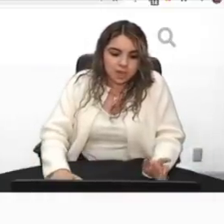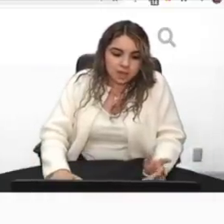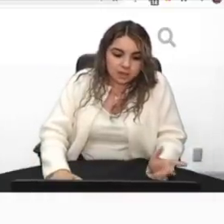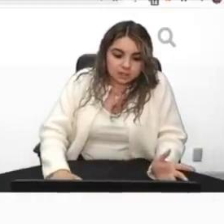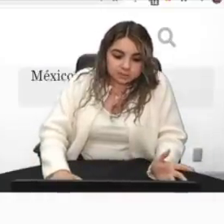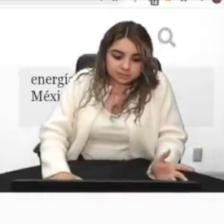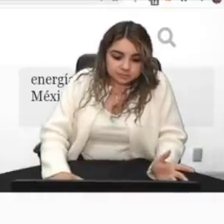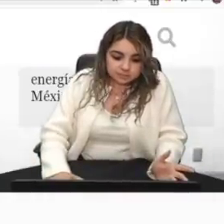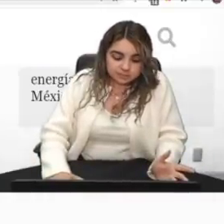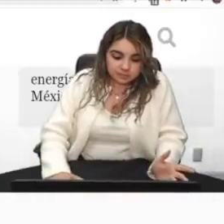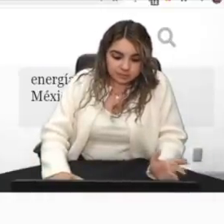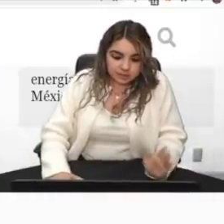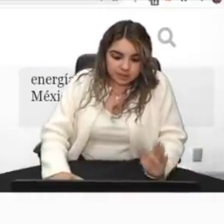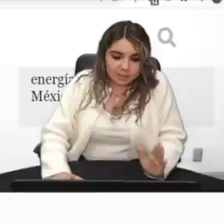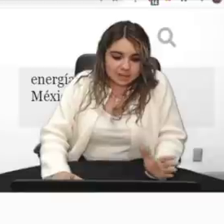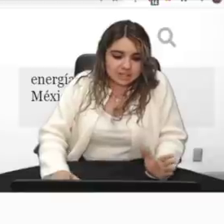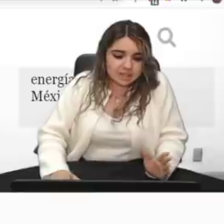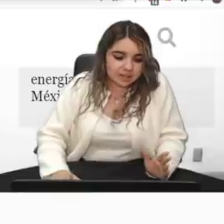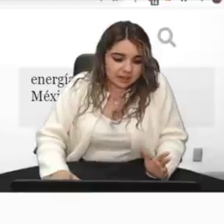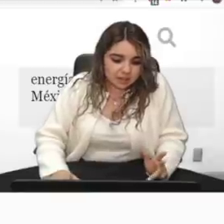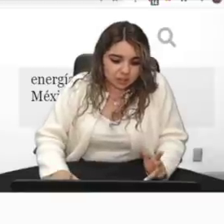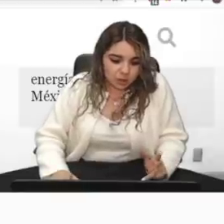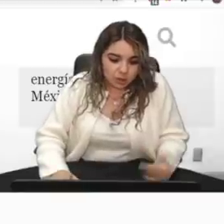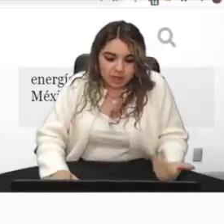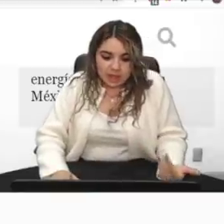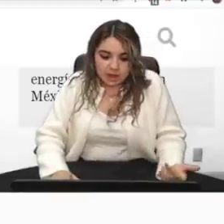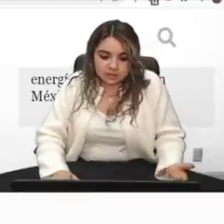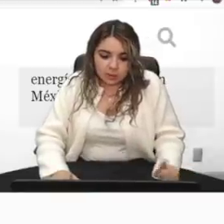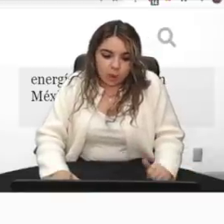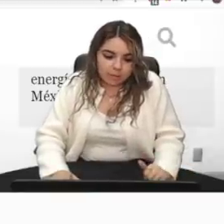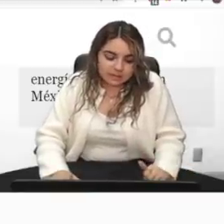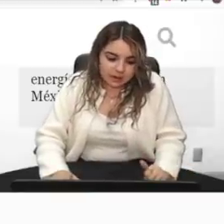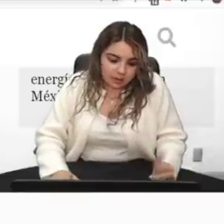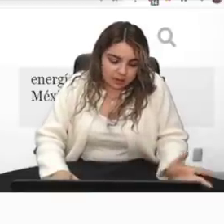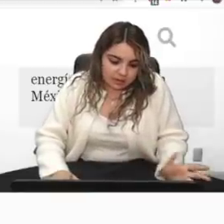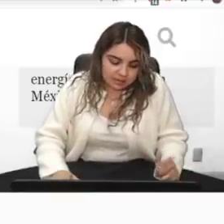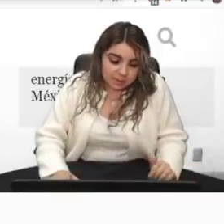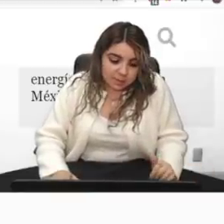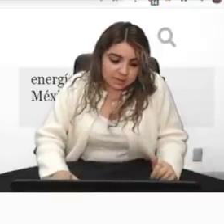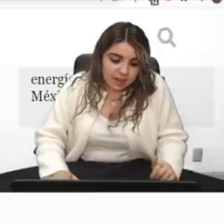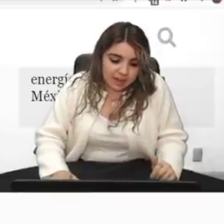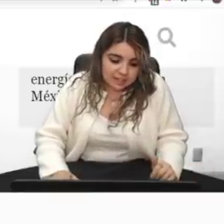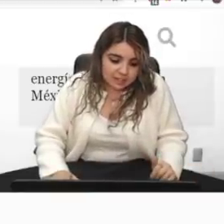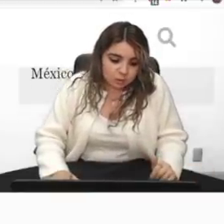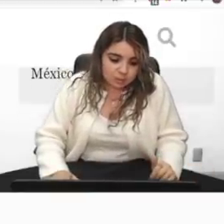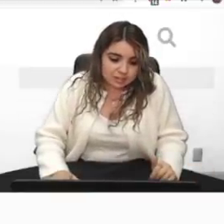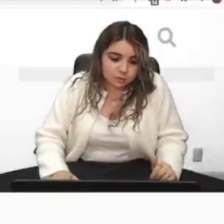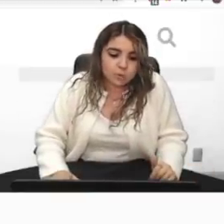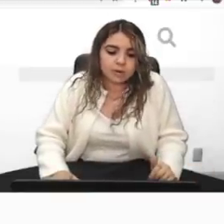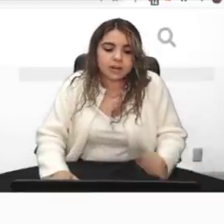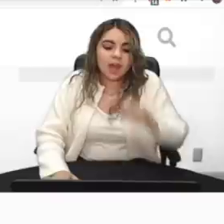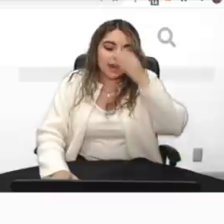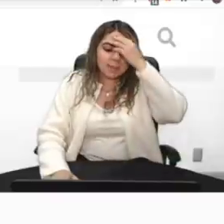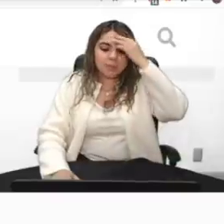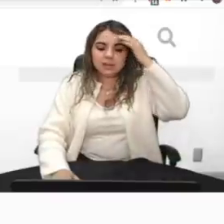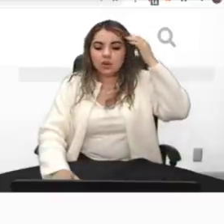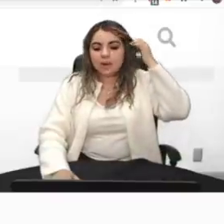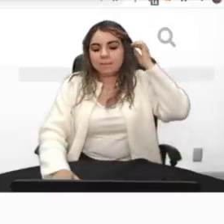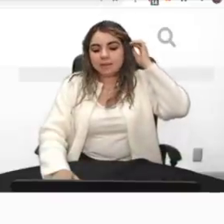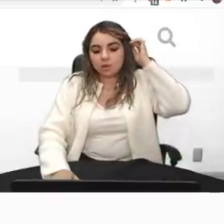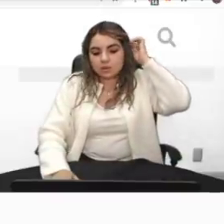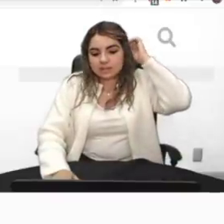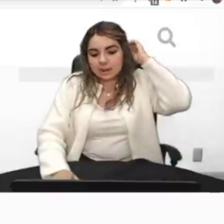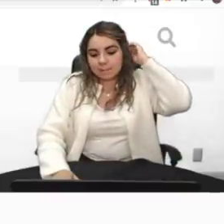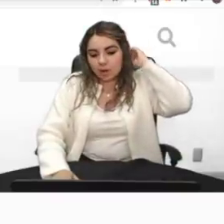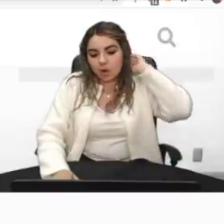12.1%. El presidente rebatió este jueves, la semana pasada, la agencia de noticias Bloomberg, que publicó